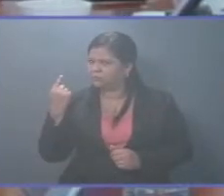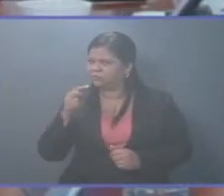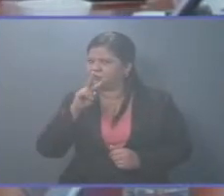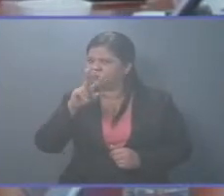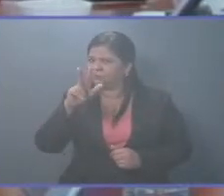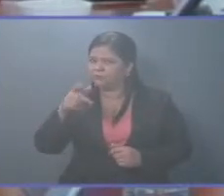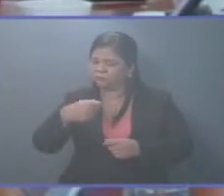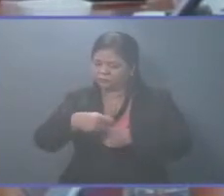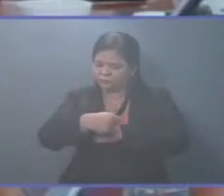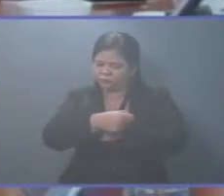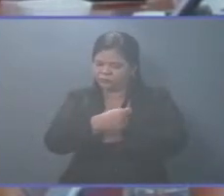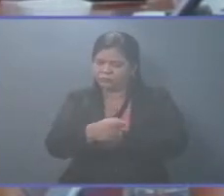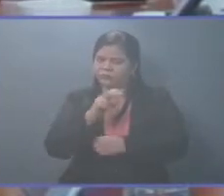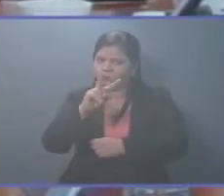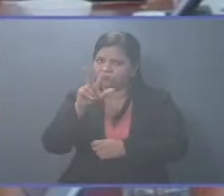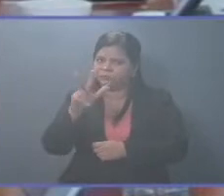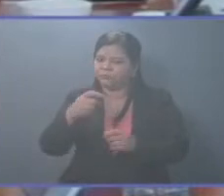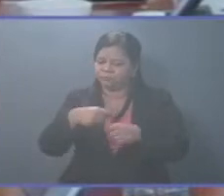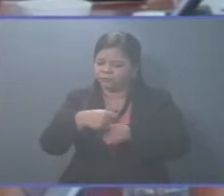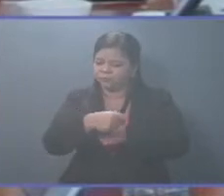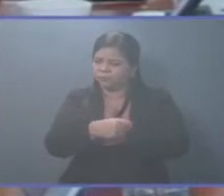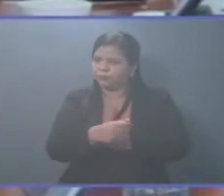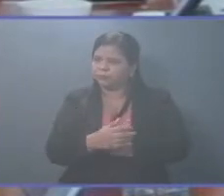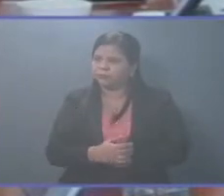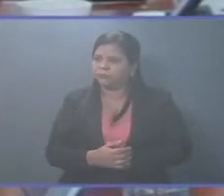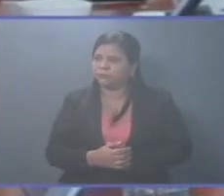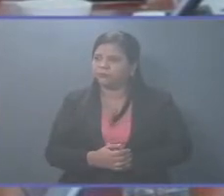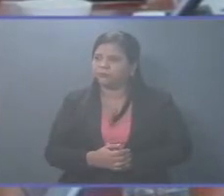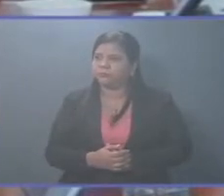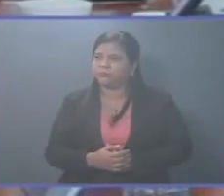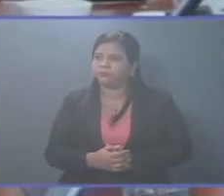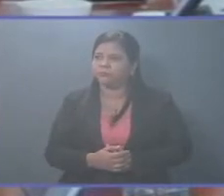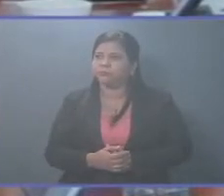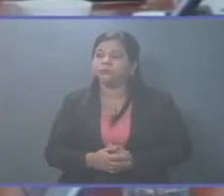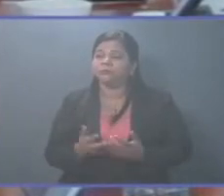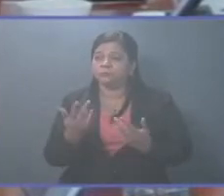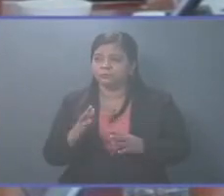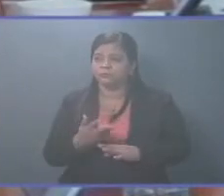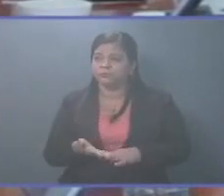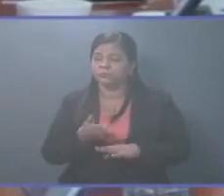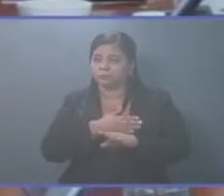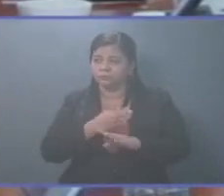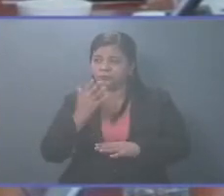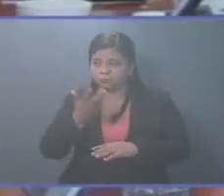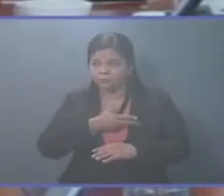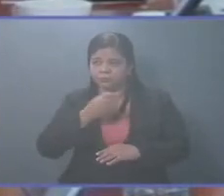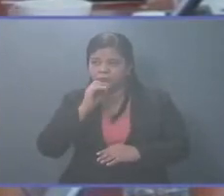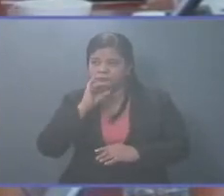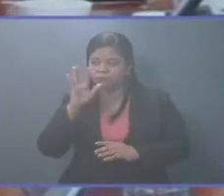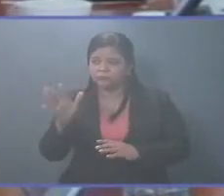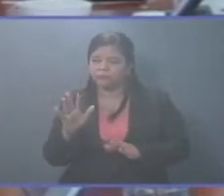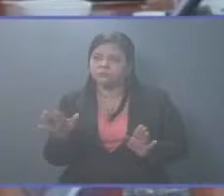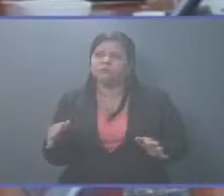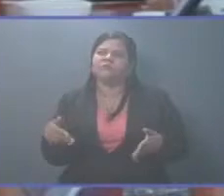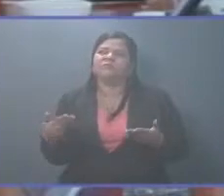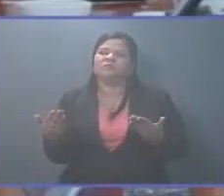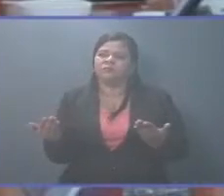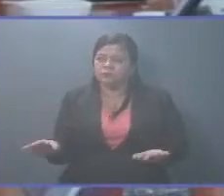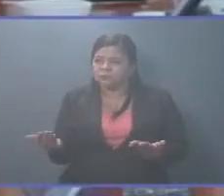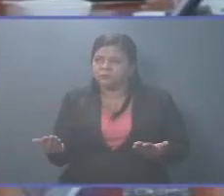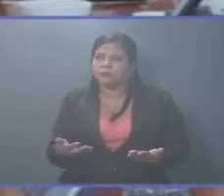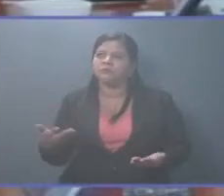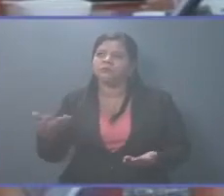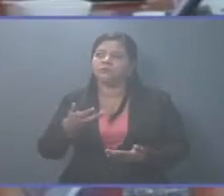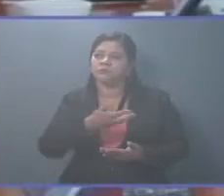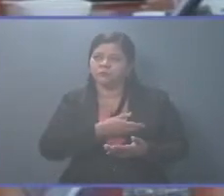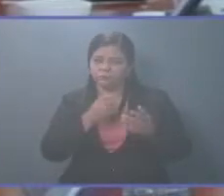23 de diciembre, sí fue un día exactamente, se habló sobre cómo se podría obtener y